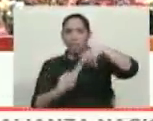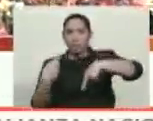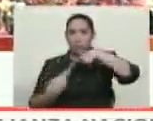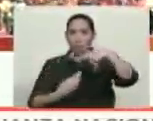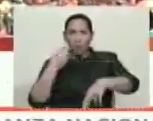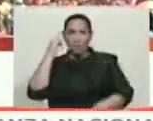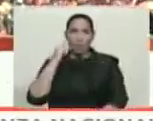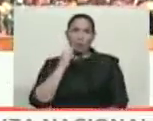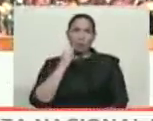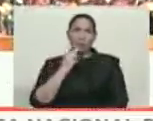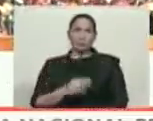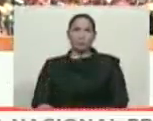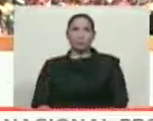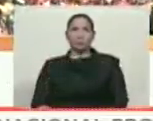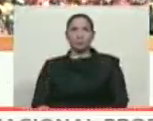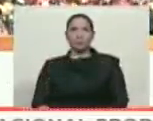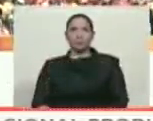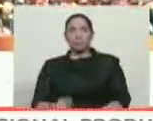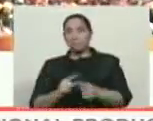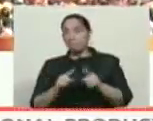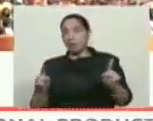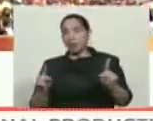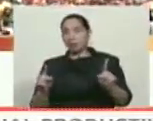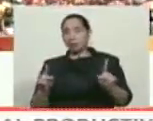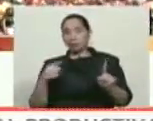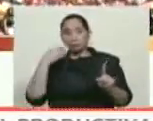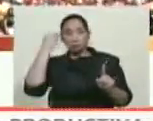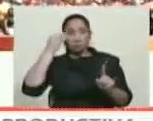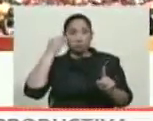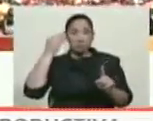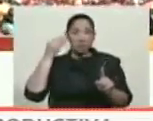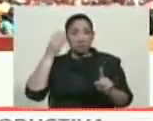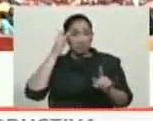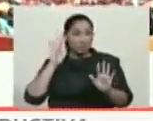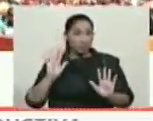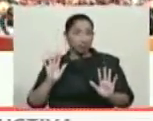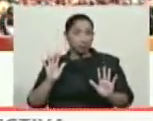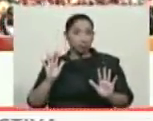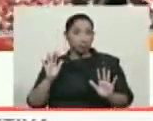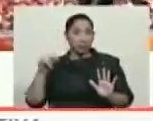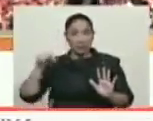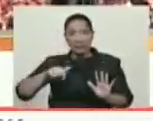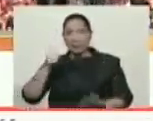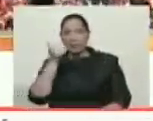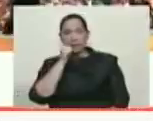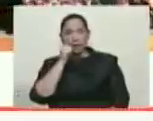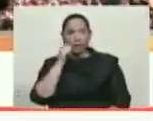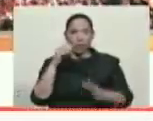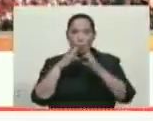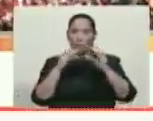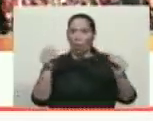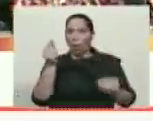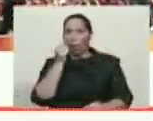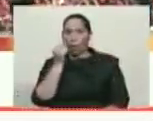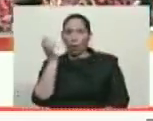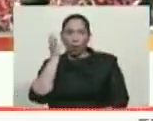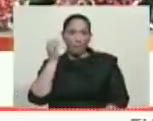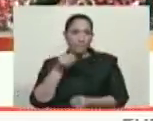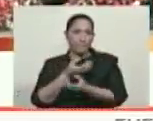bolivariana, para que no se les ocurra. Y este sábado estamos todos y todas las